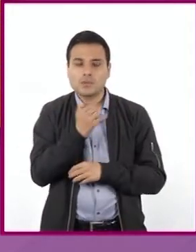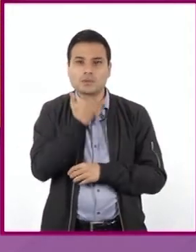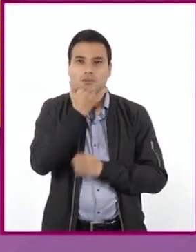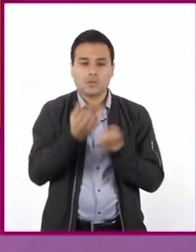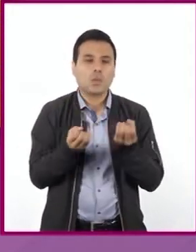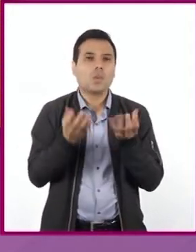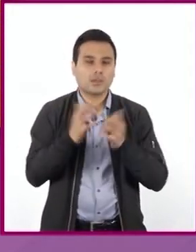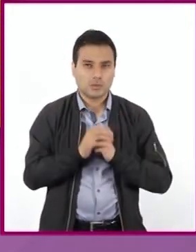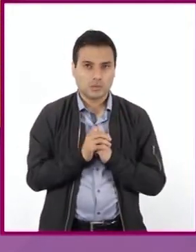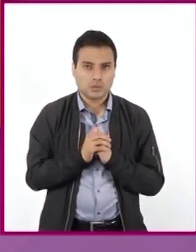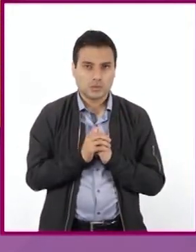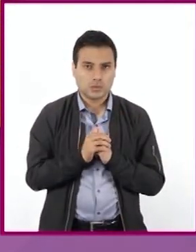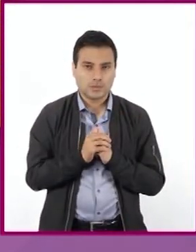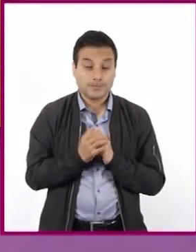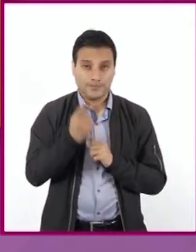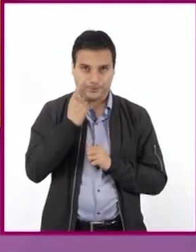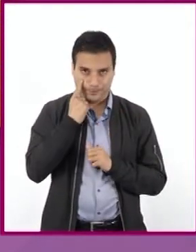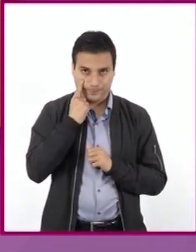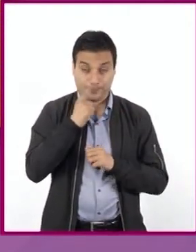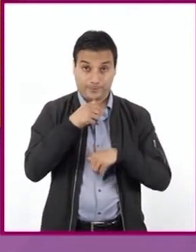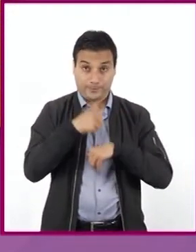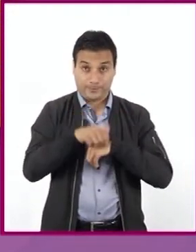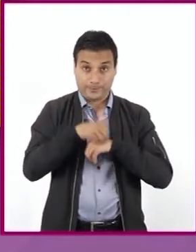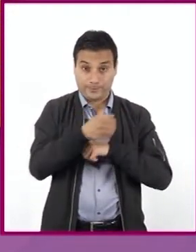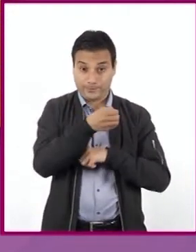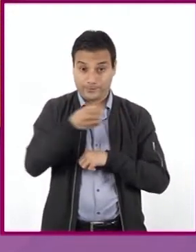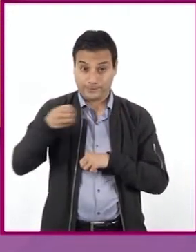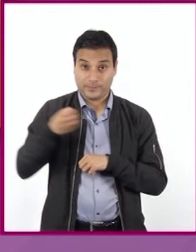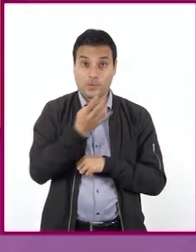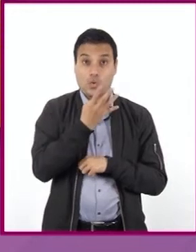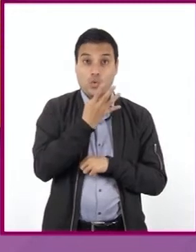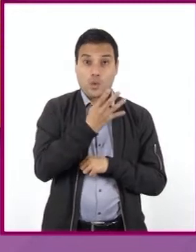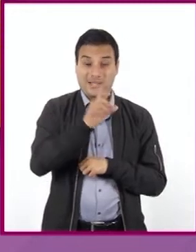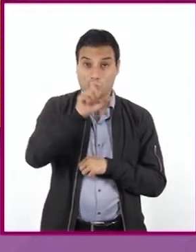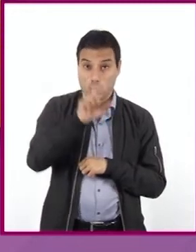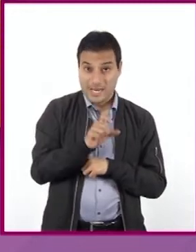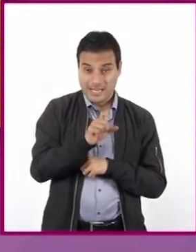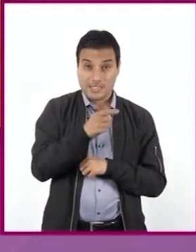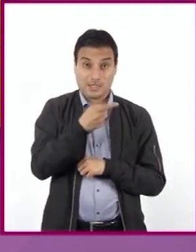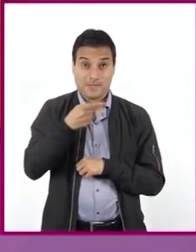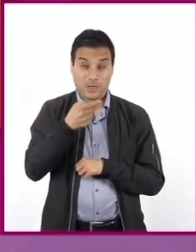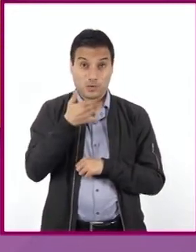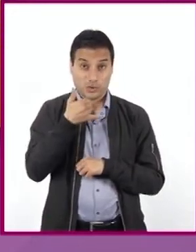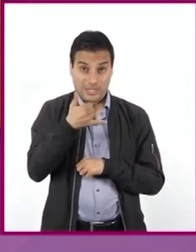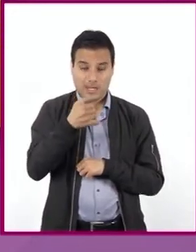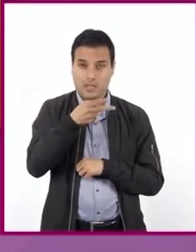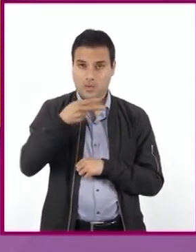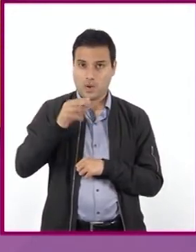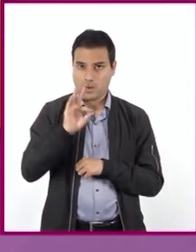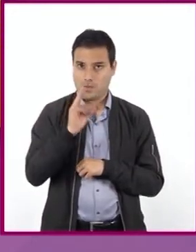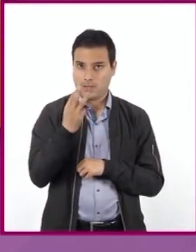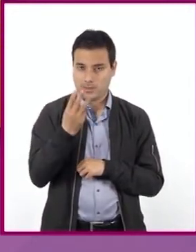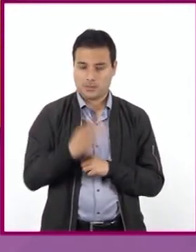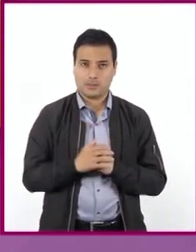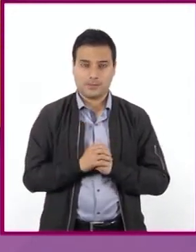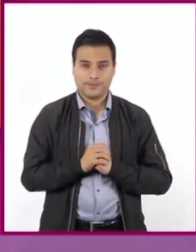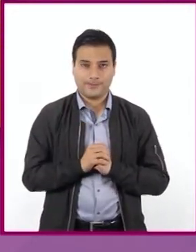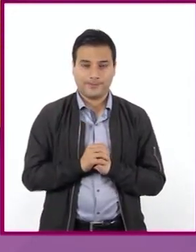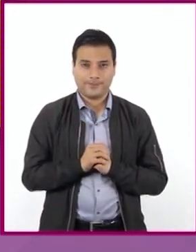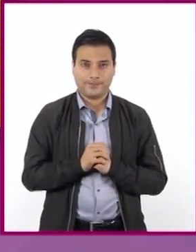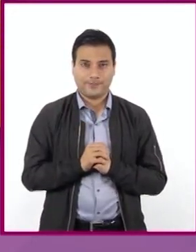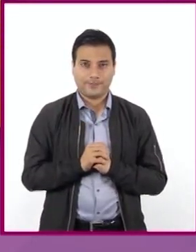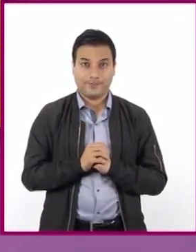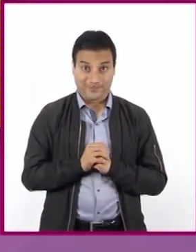Obteniendo la siguiente ecuación, 4x menos y igual a 43. Por lo que